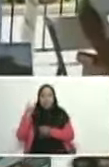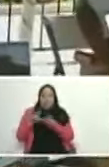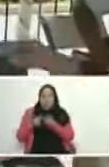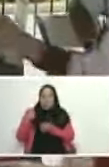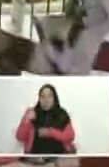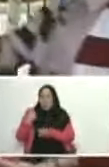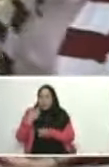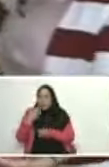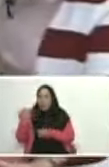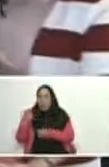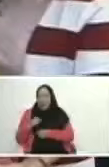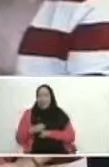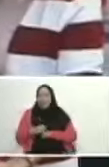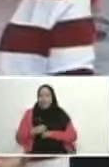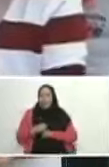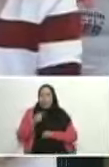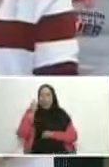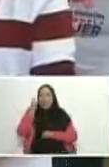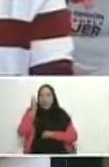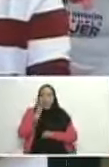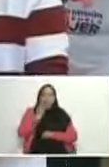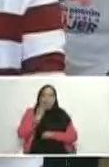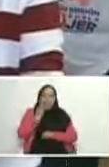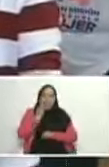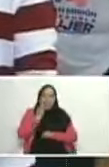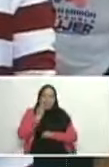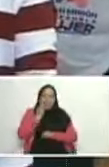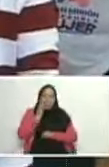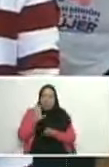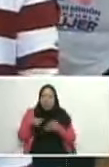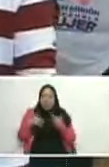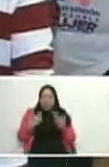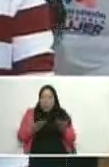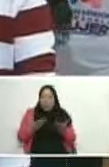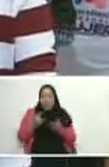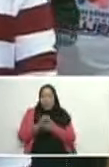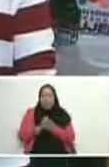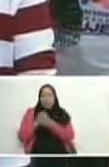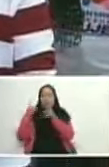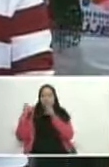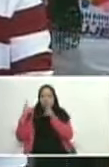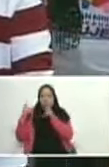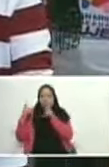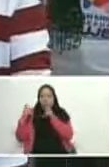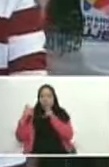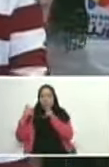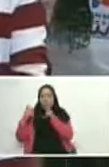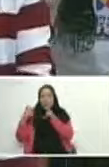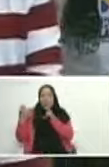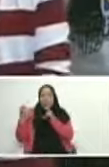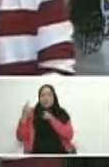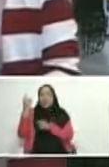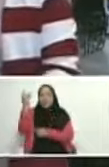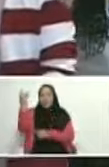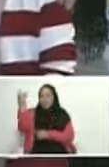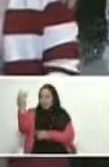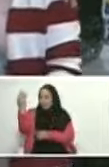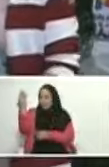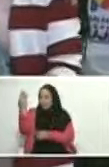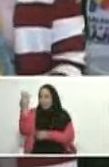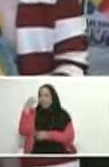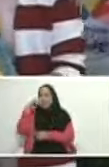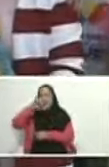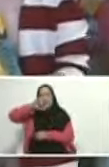regalo. Silita, mire esta belleza. Póngase aquí alrededor una foto, foto para el selfie, para el